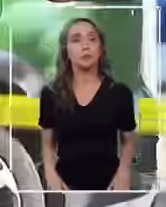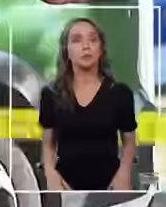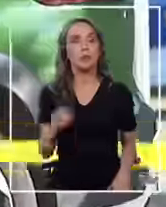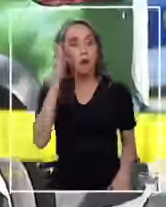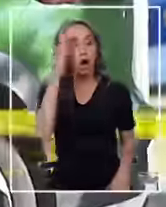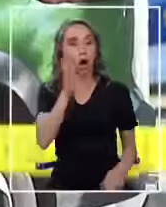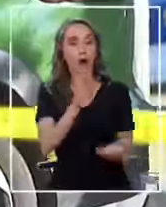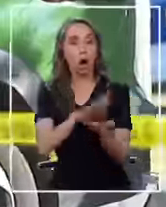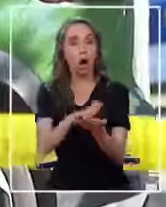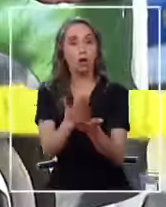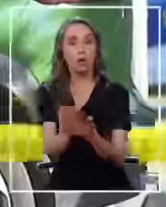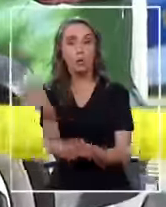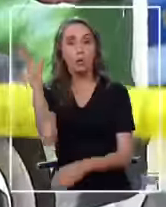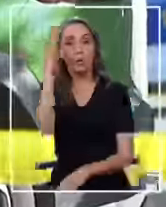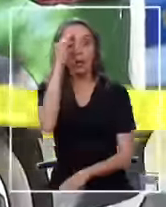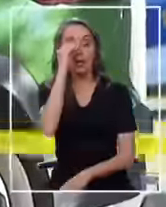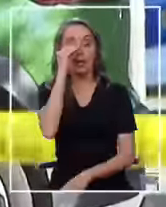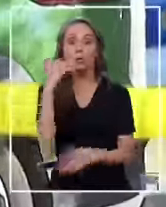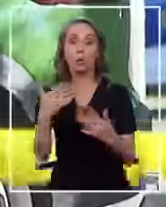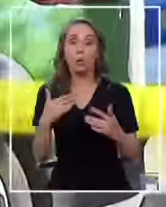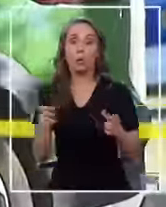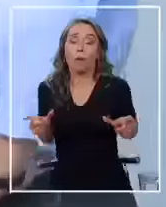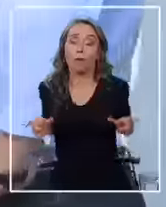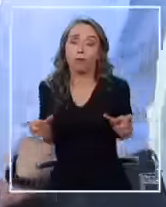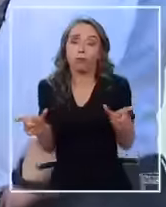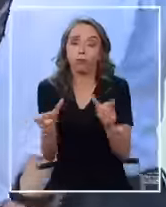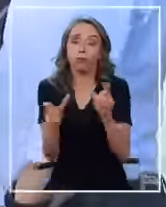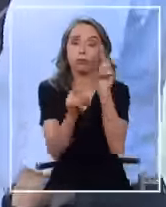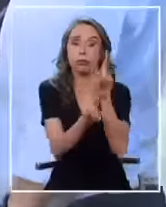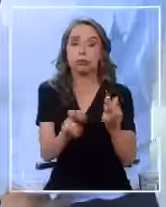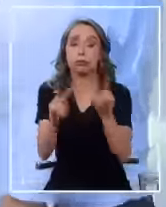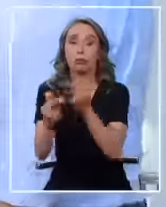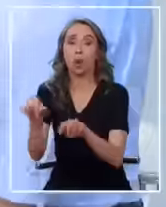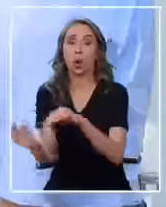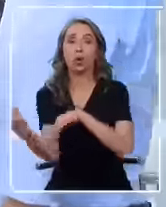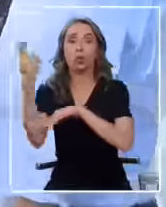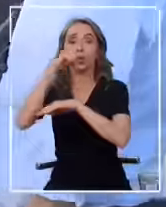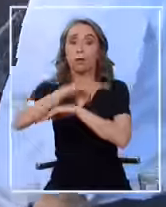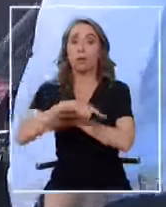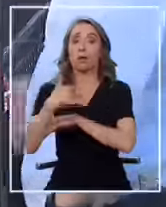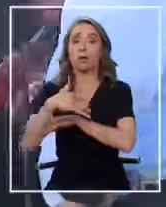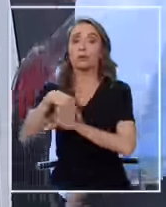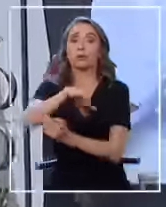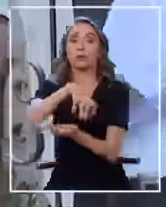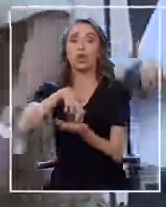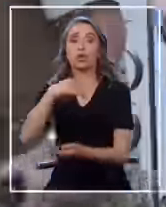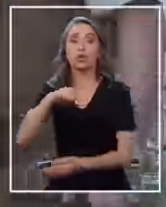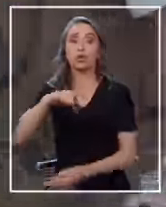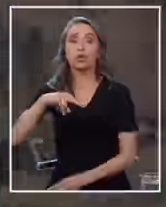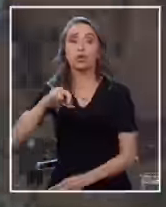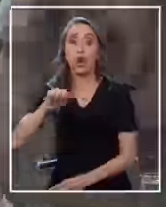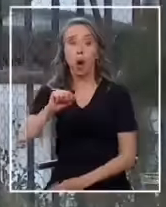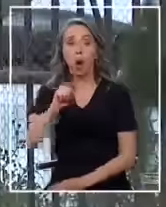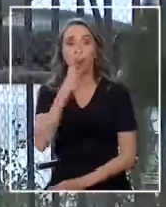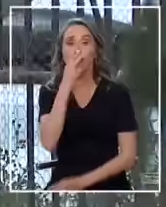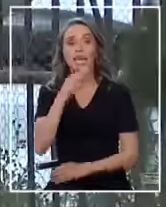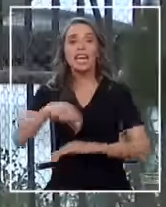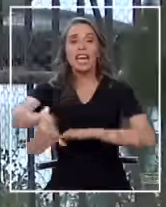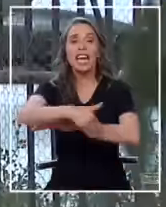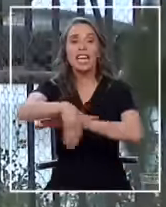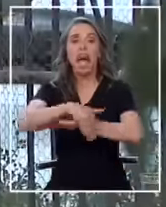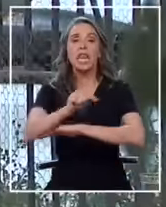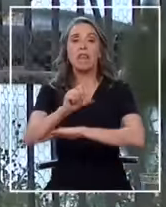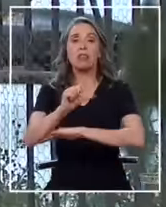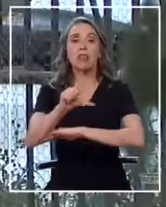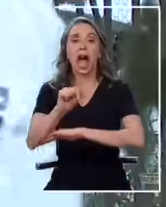Hola, ¿cómo están? Muy buenas noches. Claro, un intenso operativo se realizó justamente esta jornada acá en la comuna de Ñuñoa, ustedes lo decían, en Talavera,